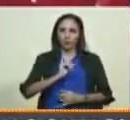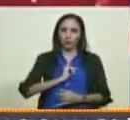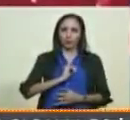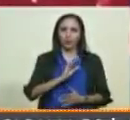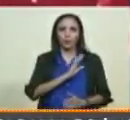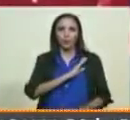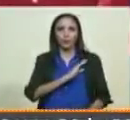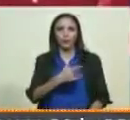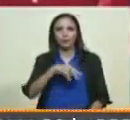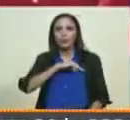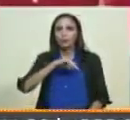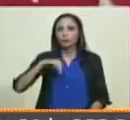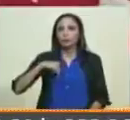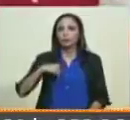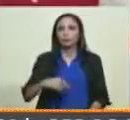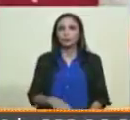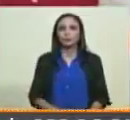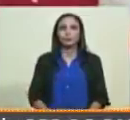Venezuela de hoy.